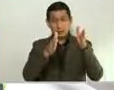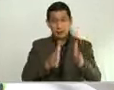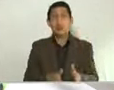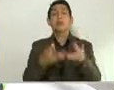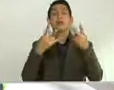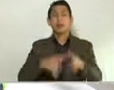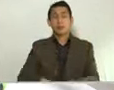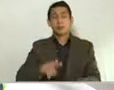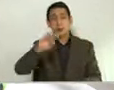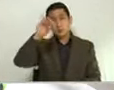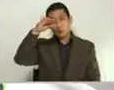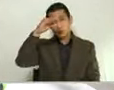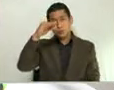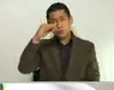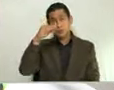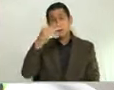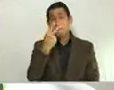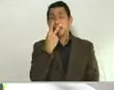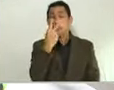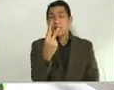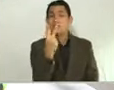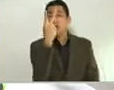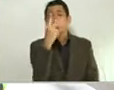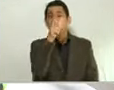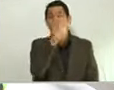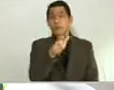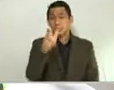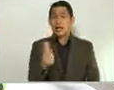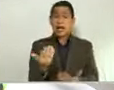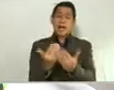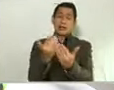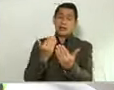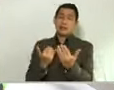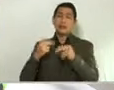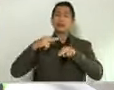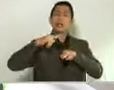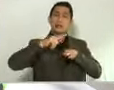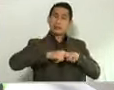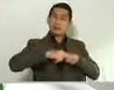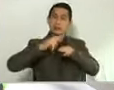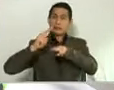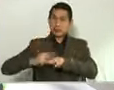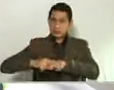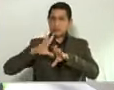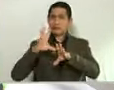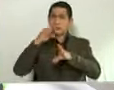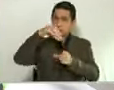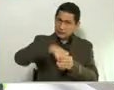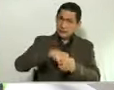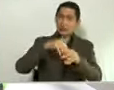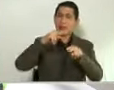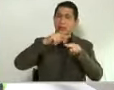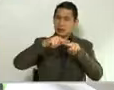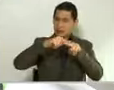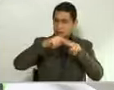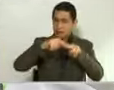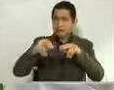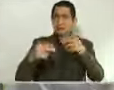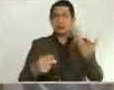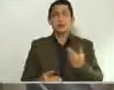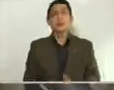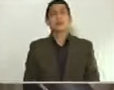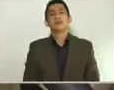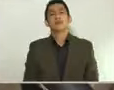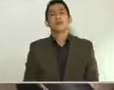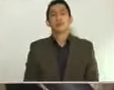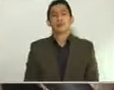los dos, porque en el taxi resulta que atacan al taxista, o también hay personas que se suben a los taxis en complicidad con alguno, esas son las